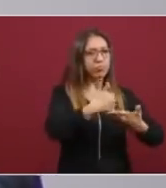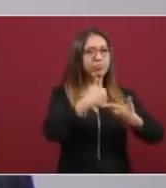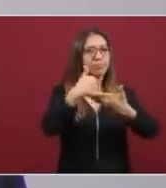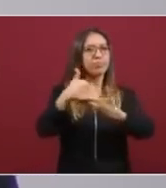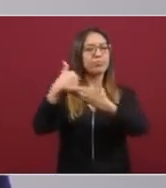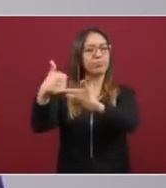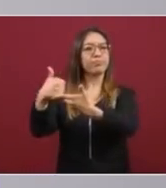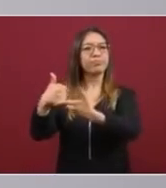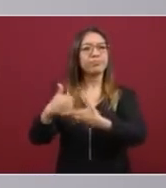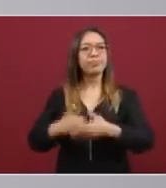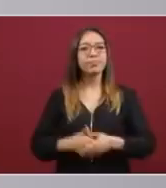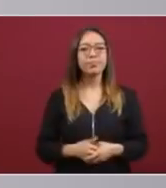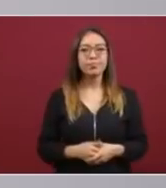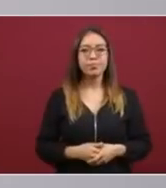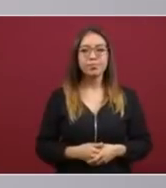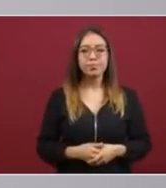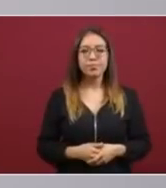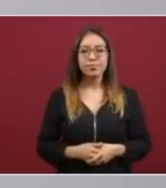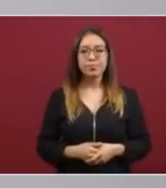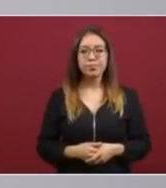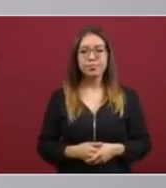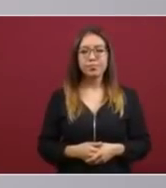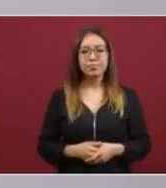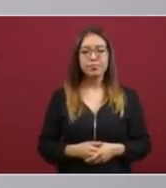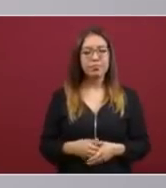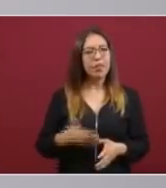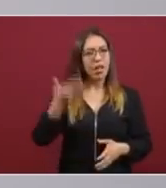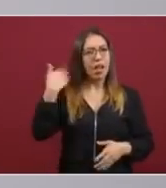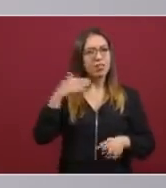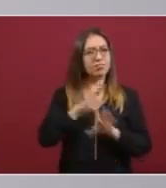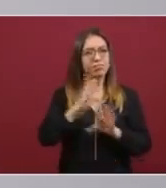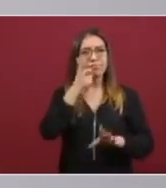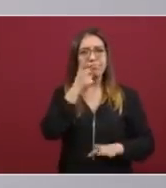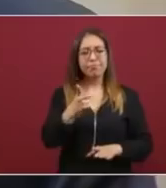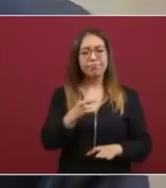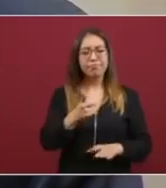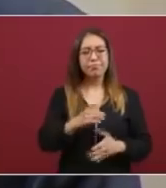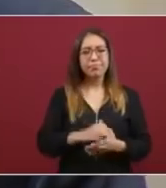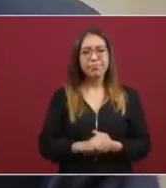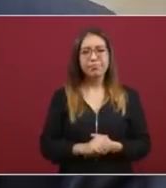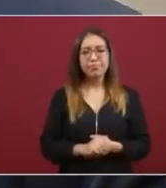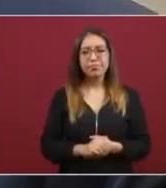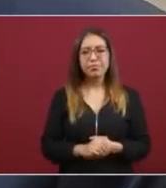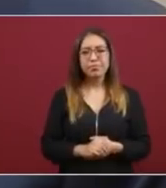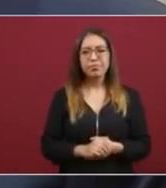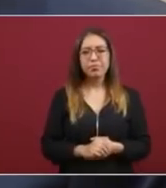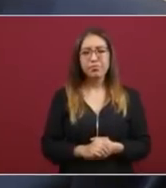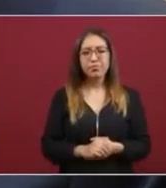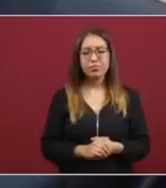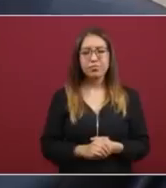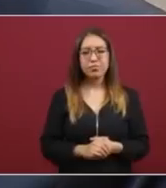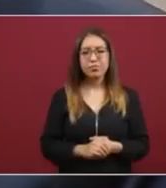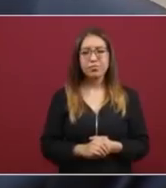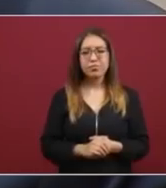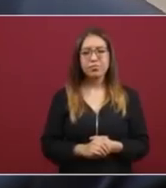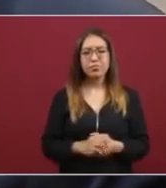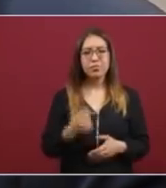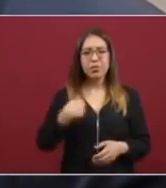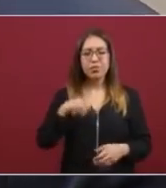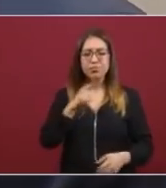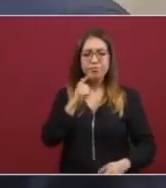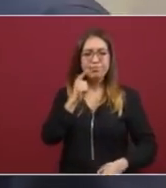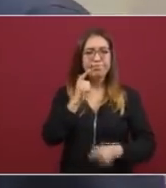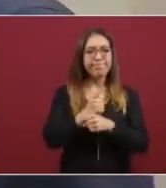solidaria. En otras ocasiones he dicho que la solidaridad que he visto, que